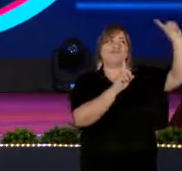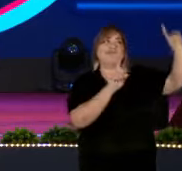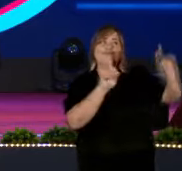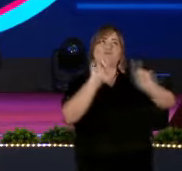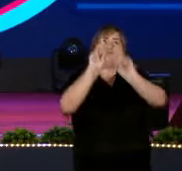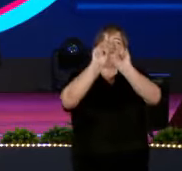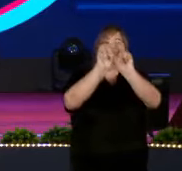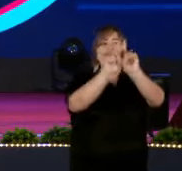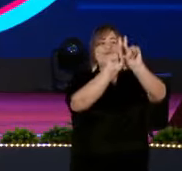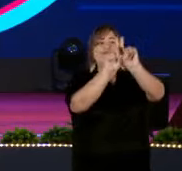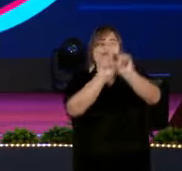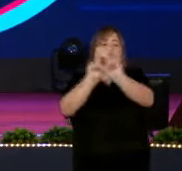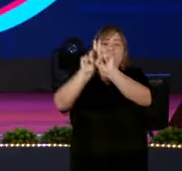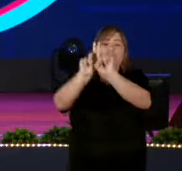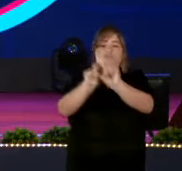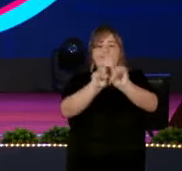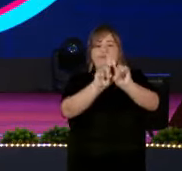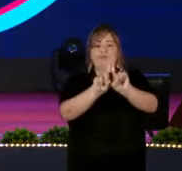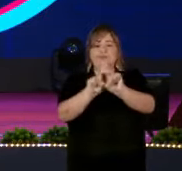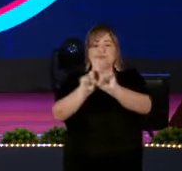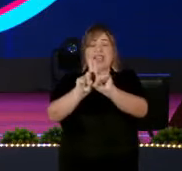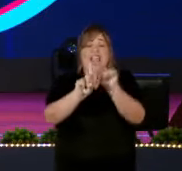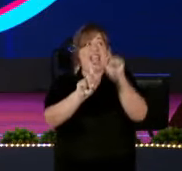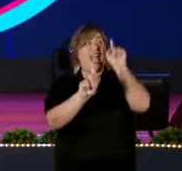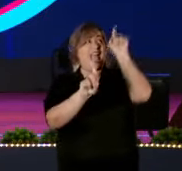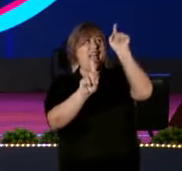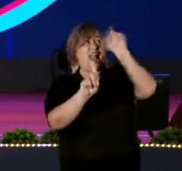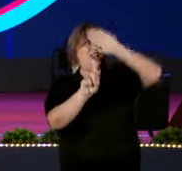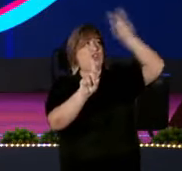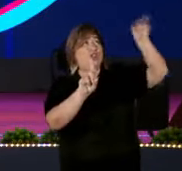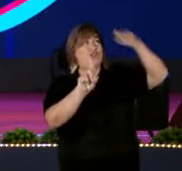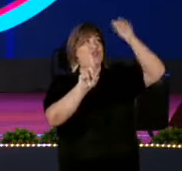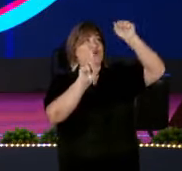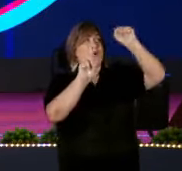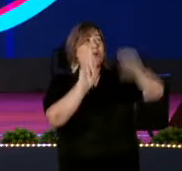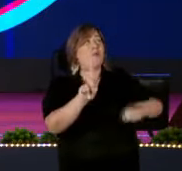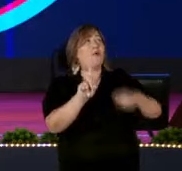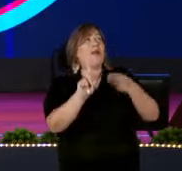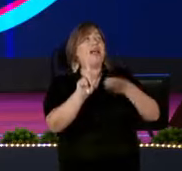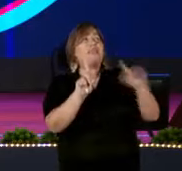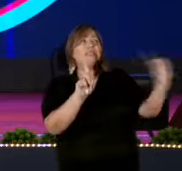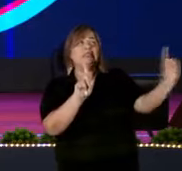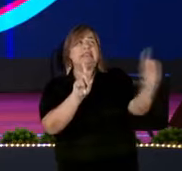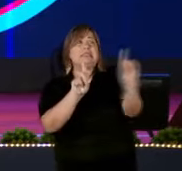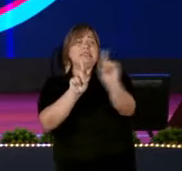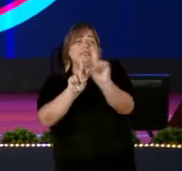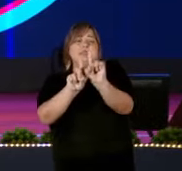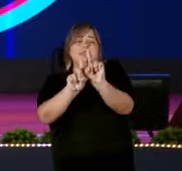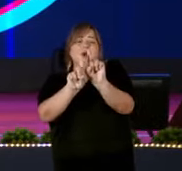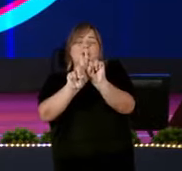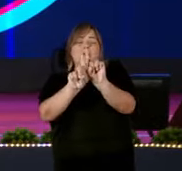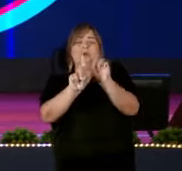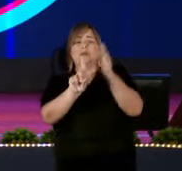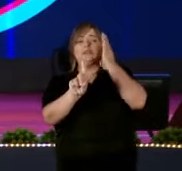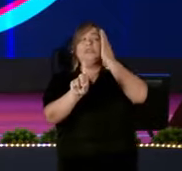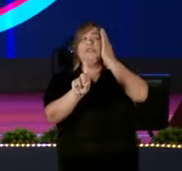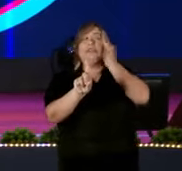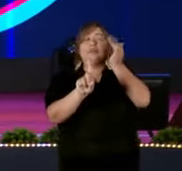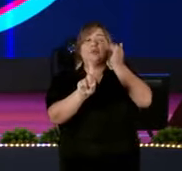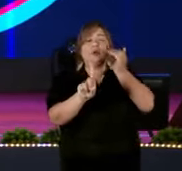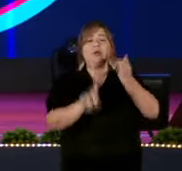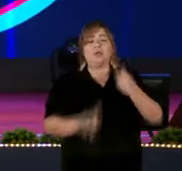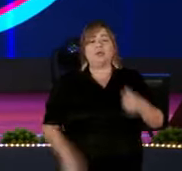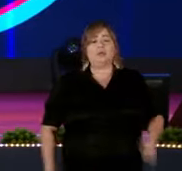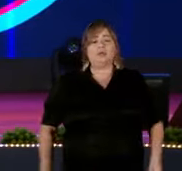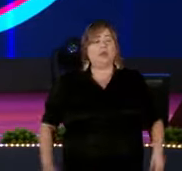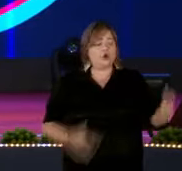con Dios es tener al Todopoderoso de mi lado. Por tanto,